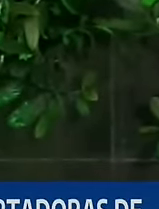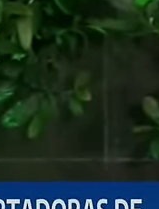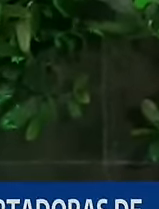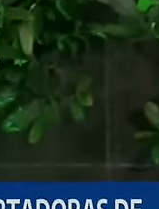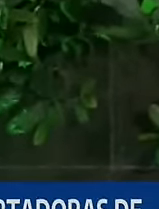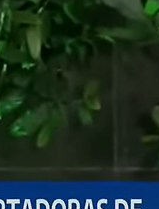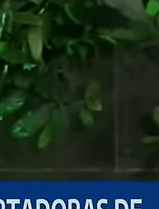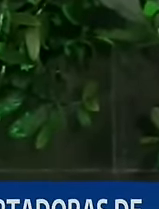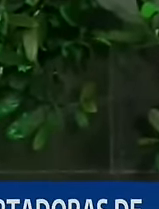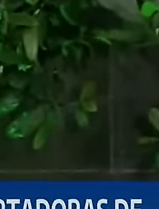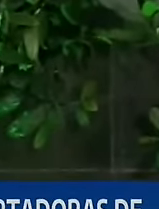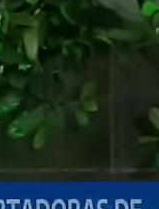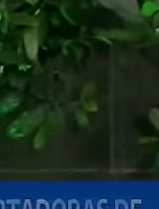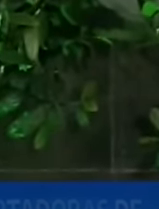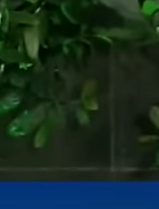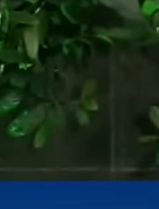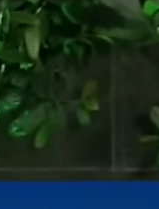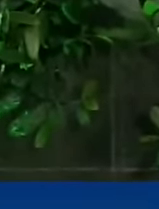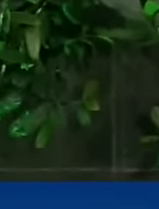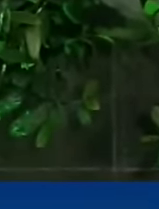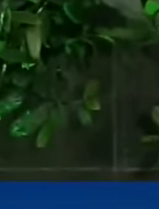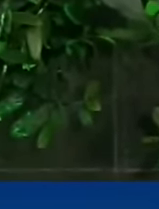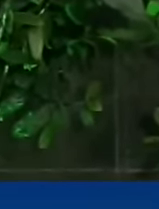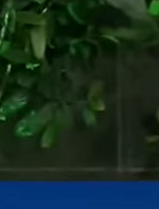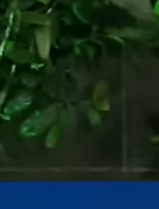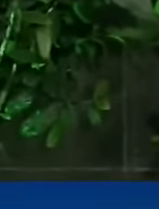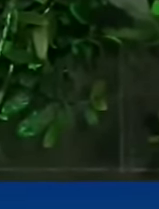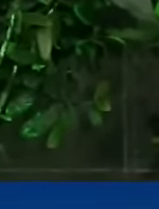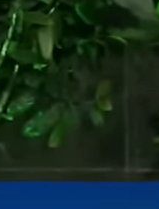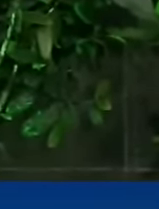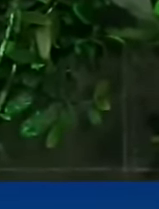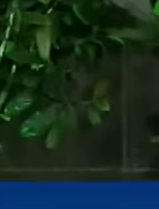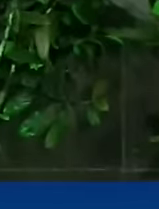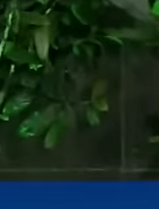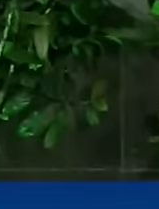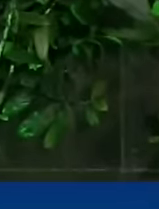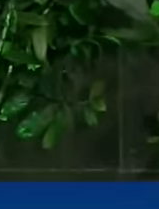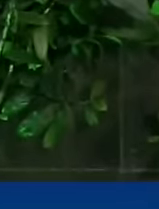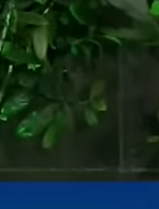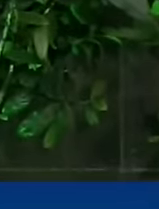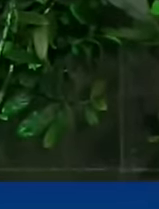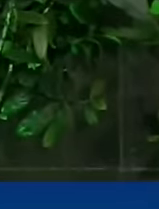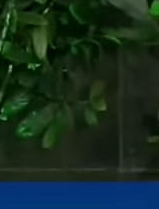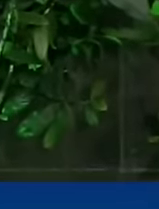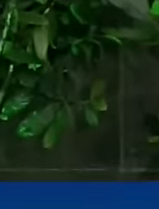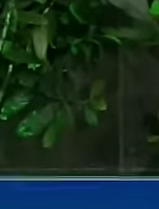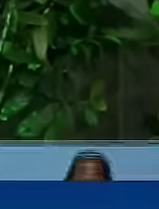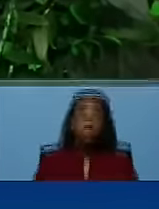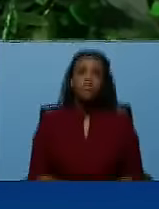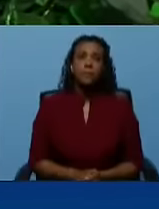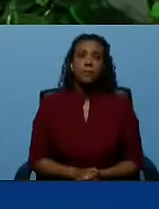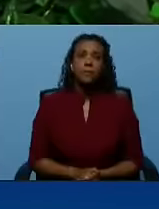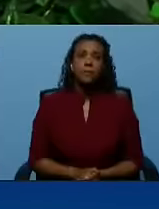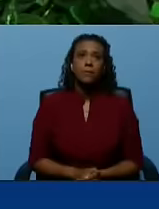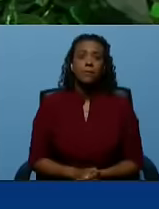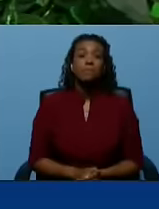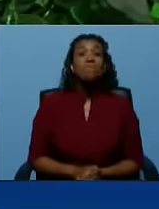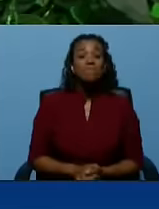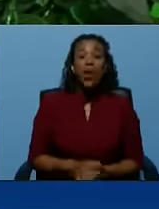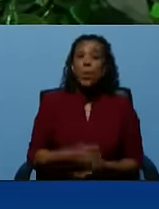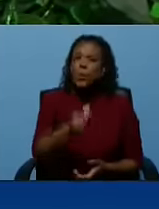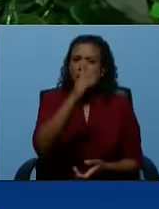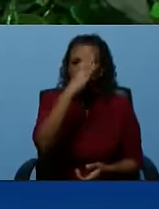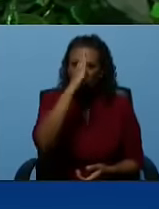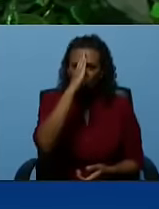duden. En ninguna circunstancia que les toque a ustedes en la vida, duden que obrar